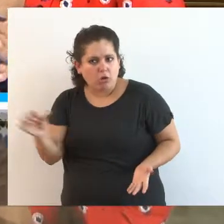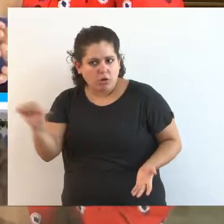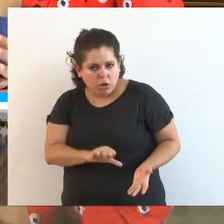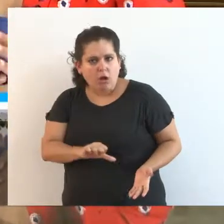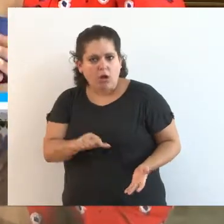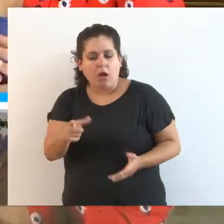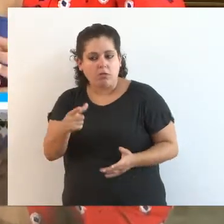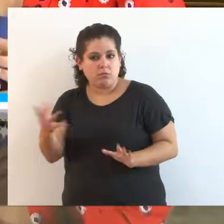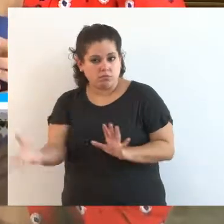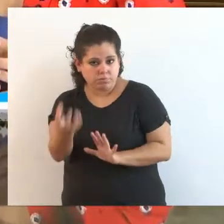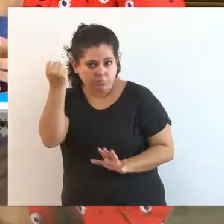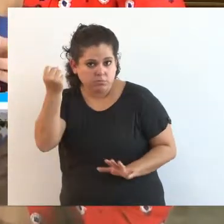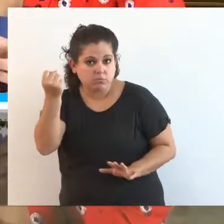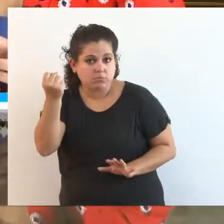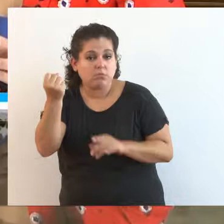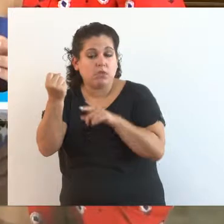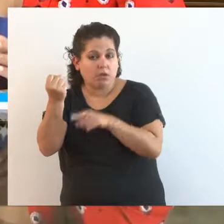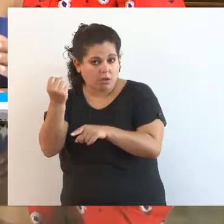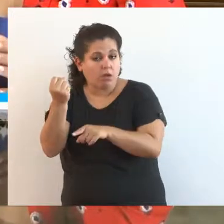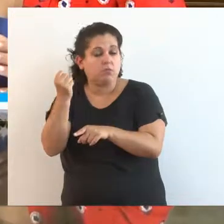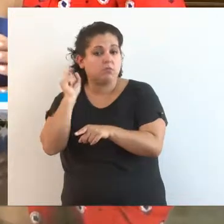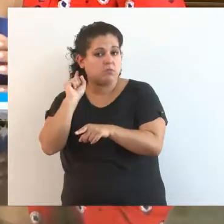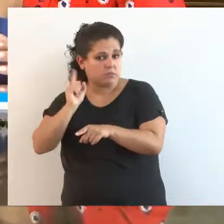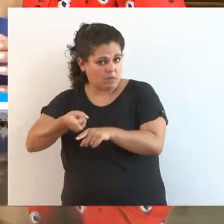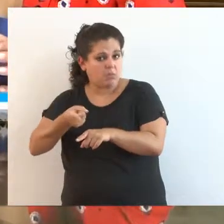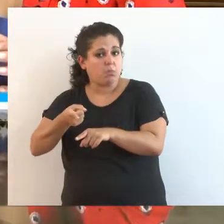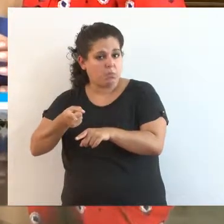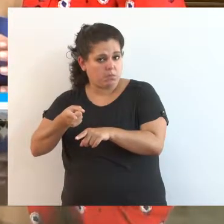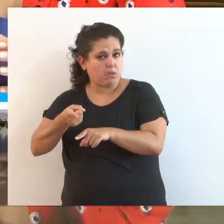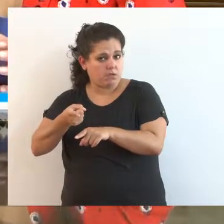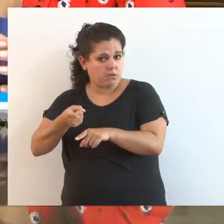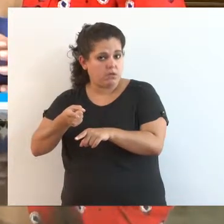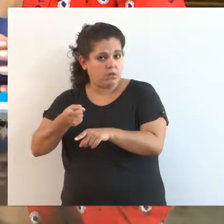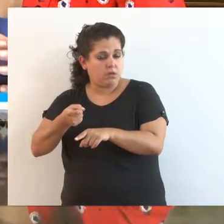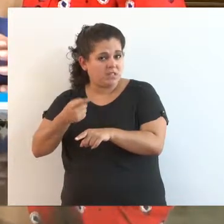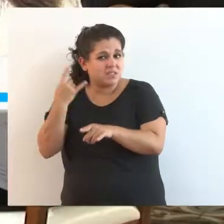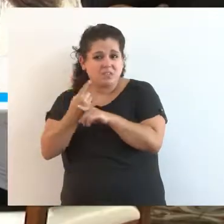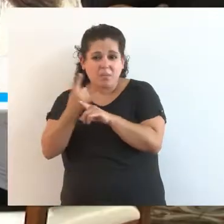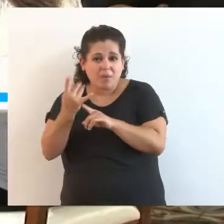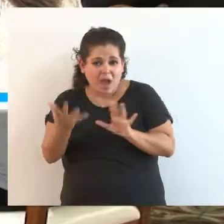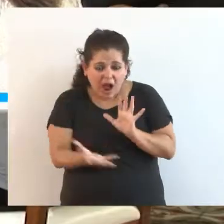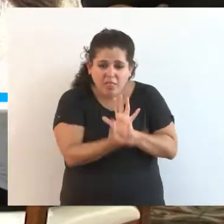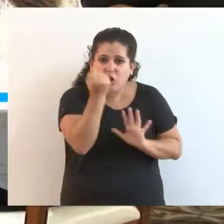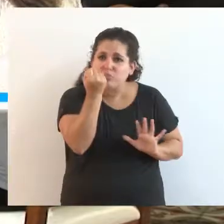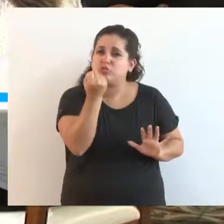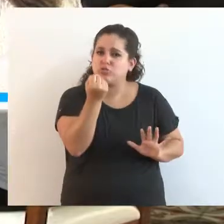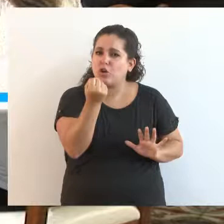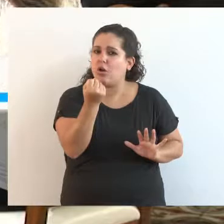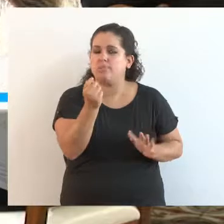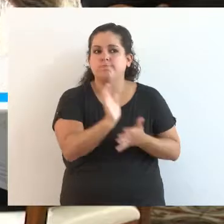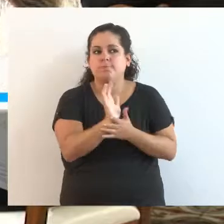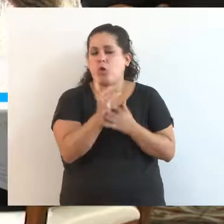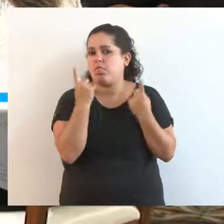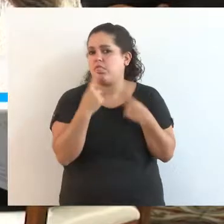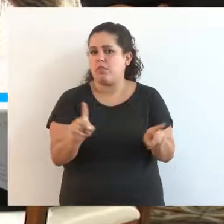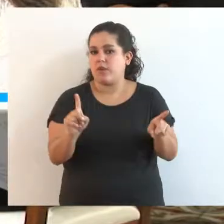impronta filial donde la biología es, digamos, tiene una impronta familiar muy fuerte. Entonces la adopción es siempre como una construcción filial